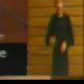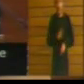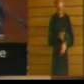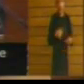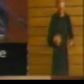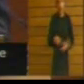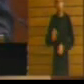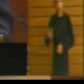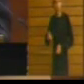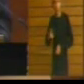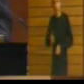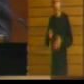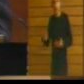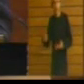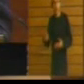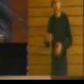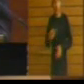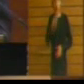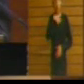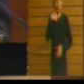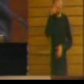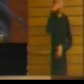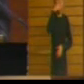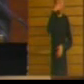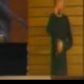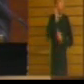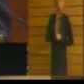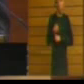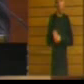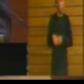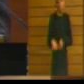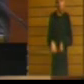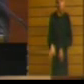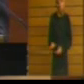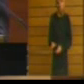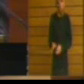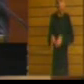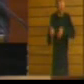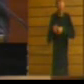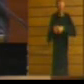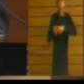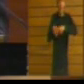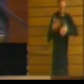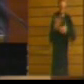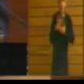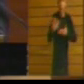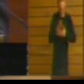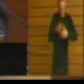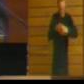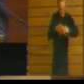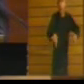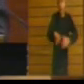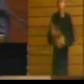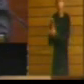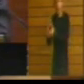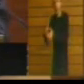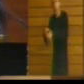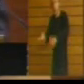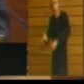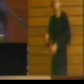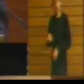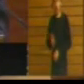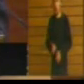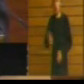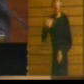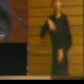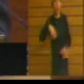de septiembre, ustedes miraron para otro lado. No desdoblaron, no atendieron las reivindicaciones que se